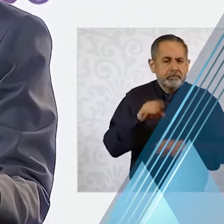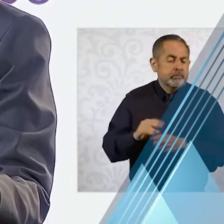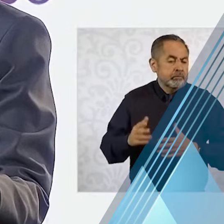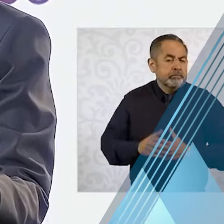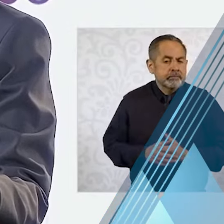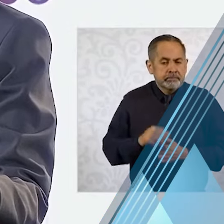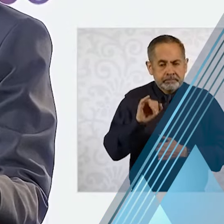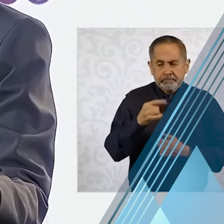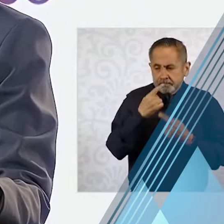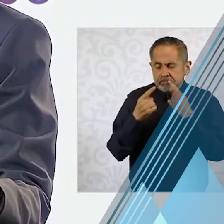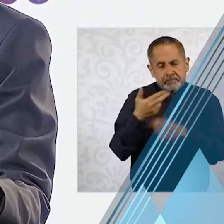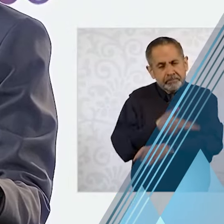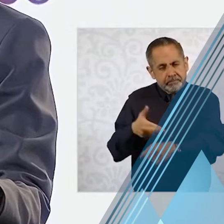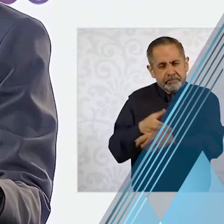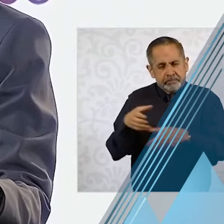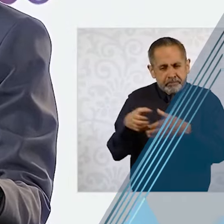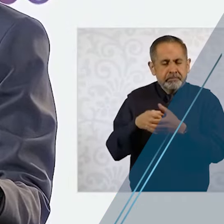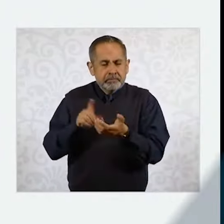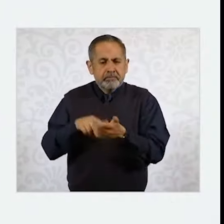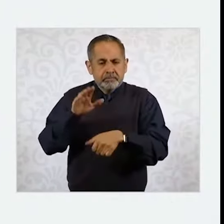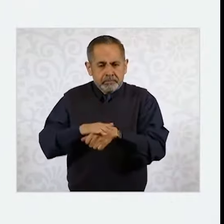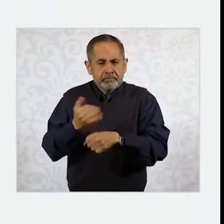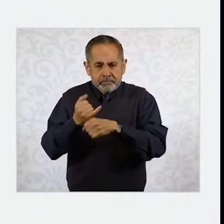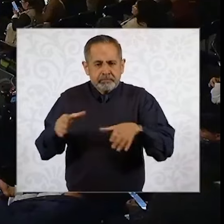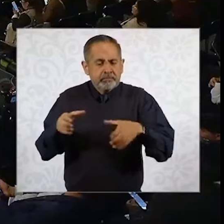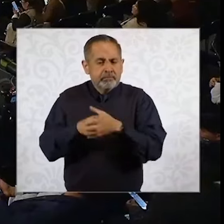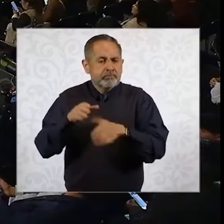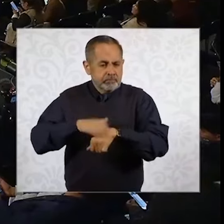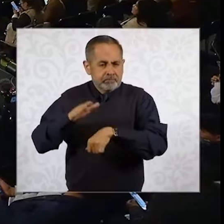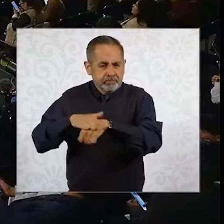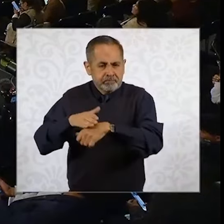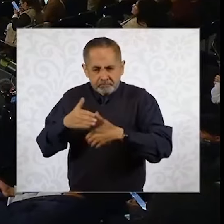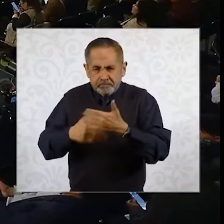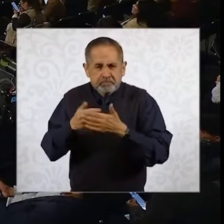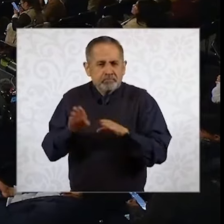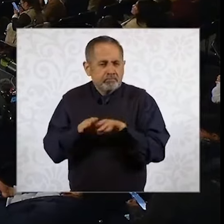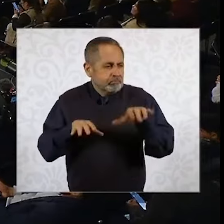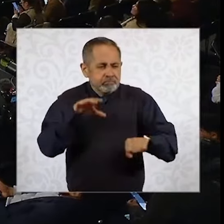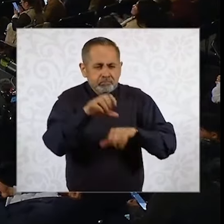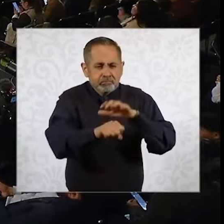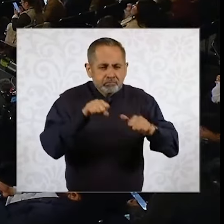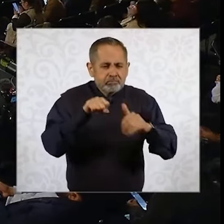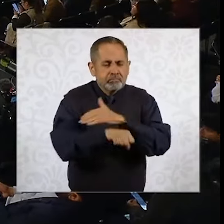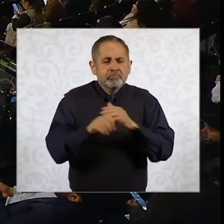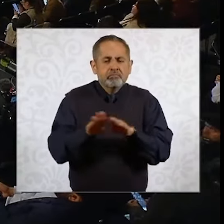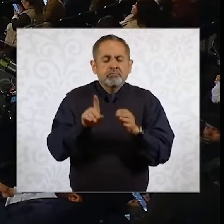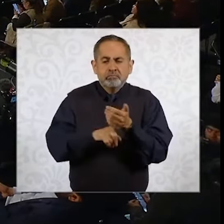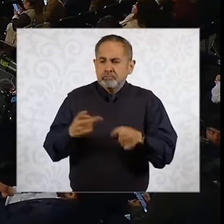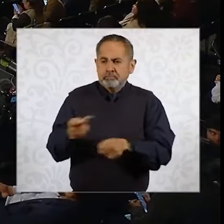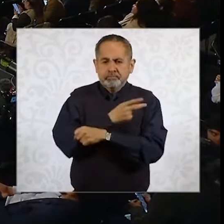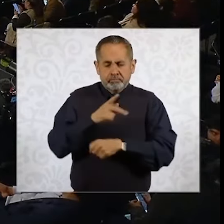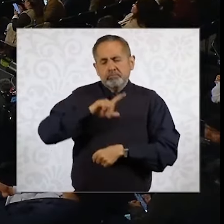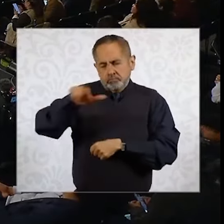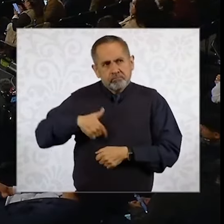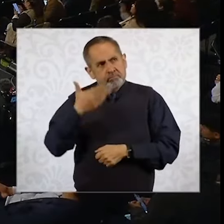La presidenta de México, Claudia Sheinbaum, dijo que seguirán pidiendo a Estados Unidos información sobre la detención y traslado de los capos Ismael El Mayo Zambada